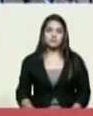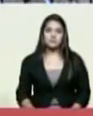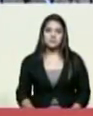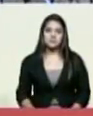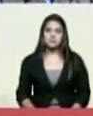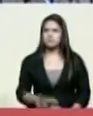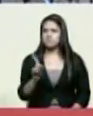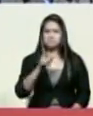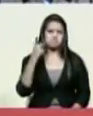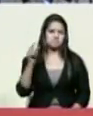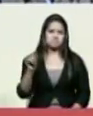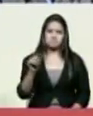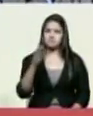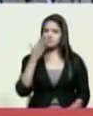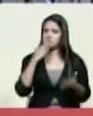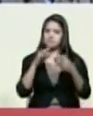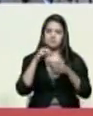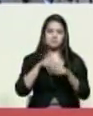No se ha ido ni se irá, pues.